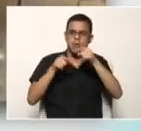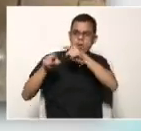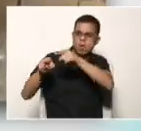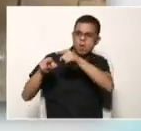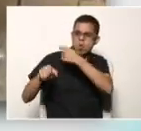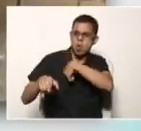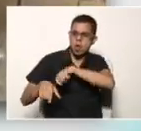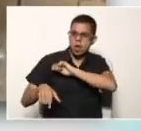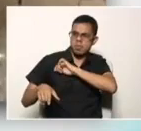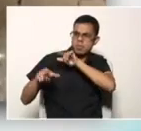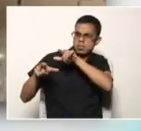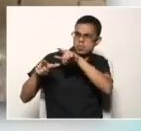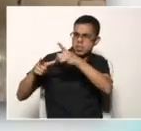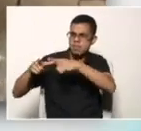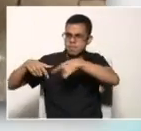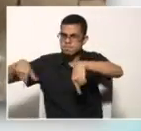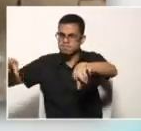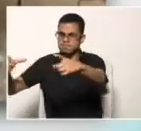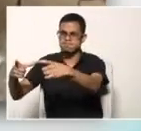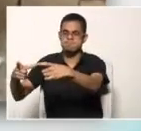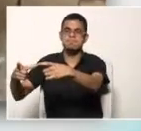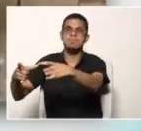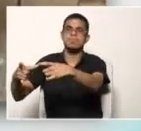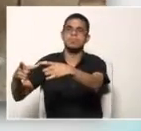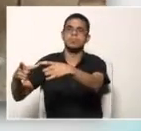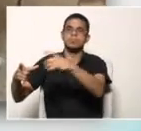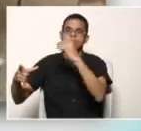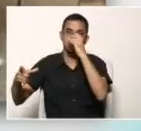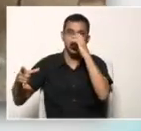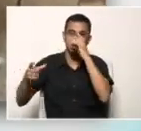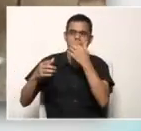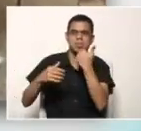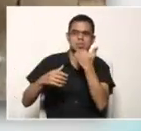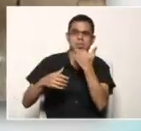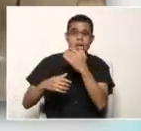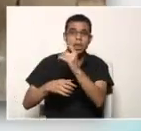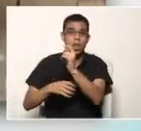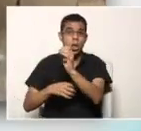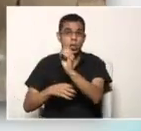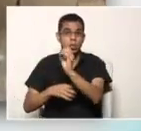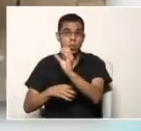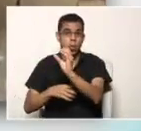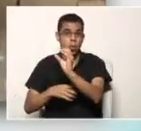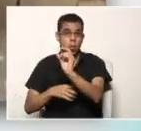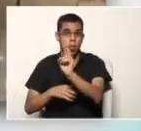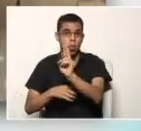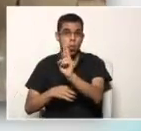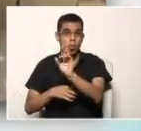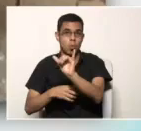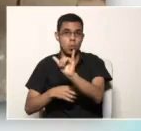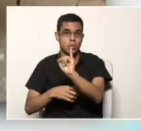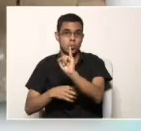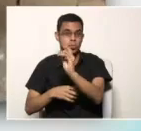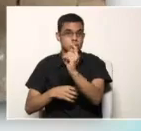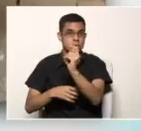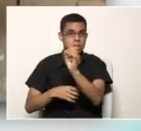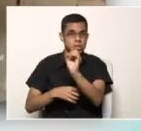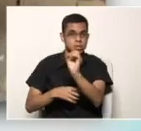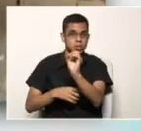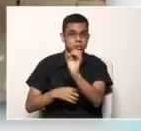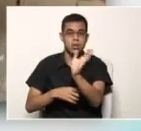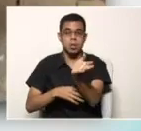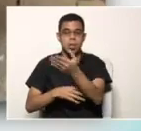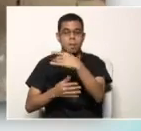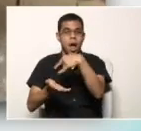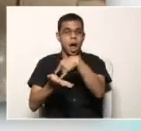estaban acantonados, estaban entre Tocuyito y Campo de Carabobo. Derrotarlos era